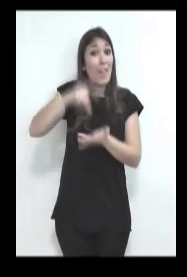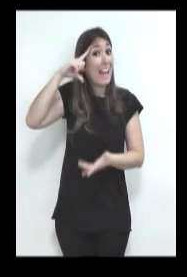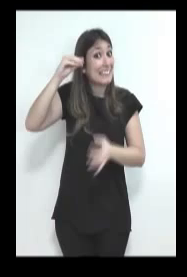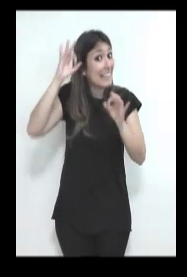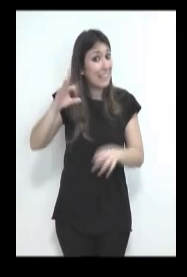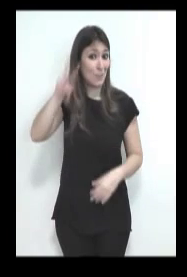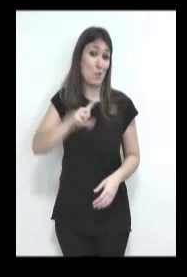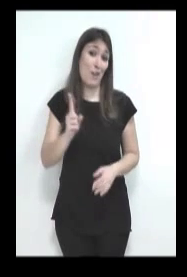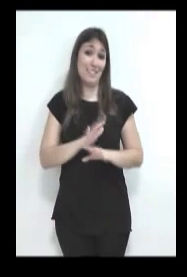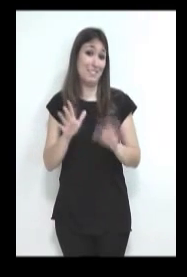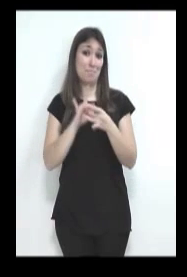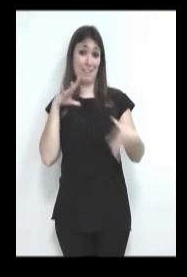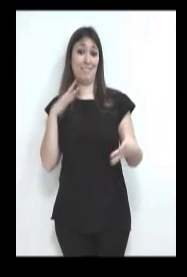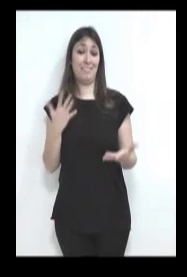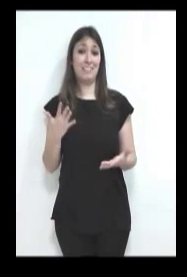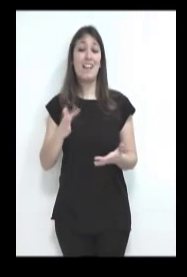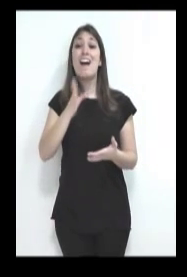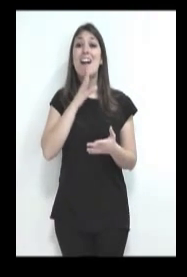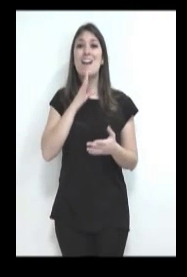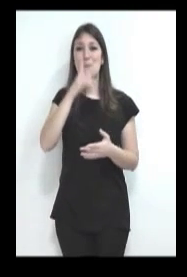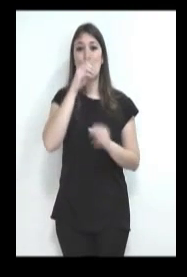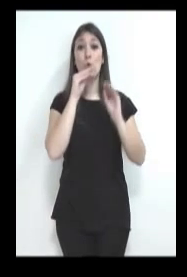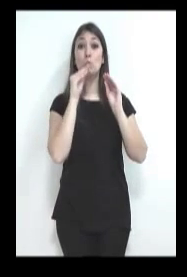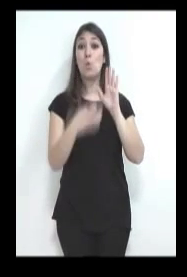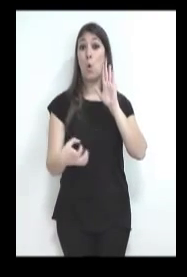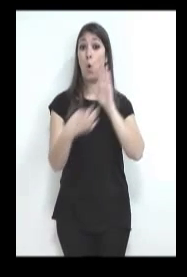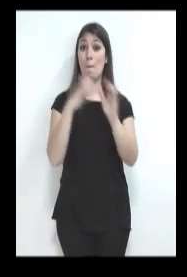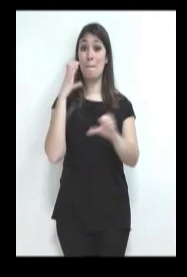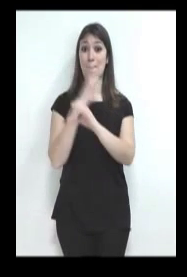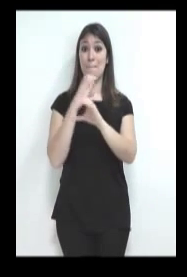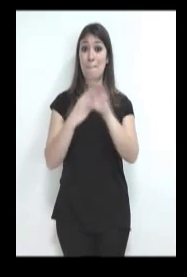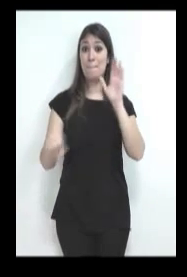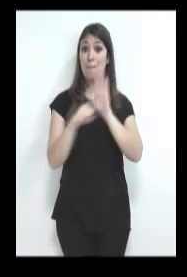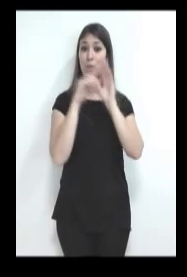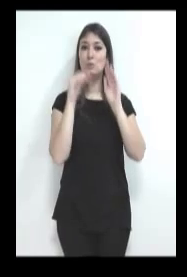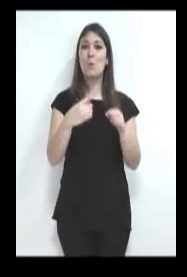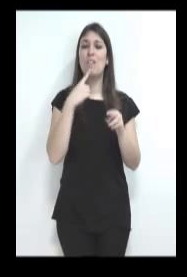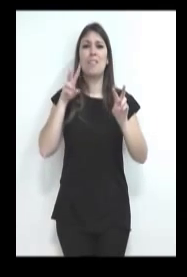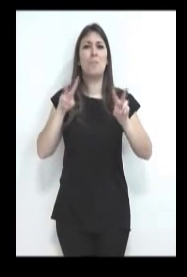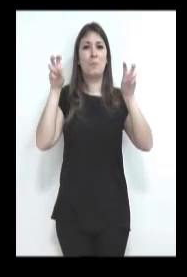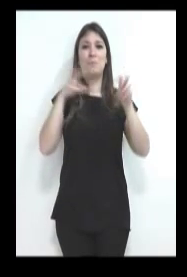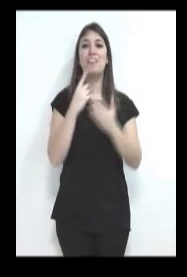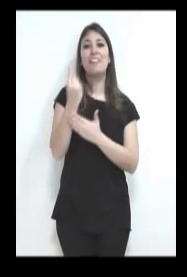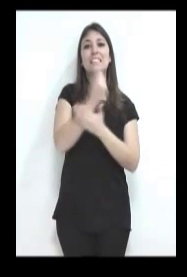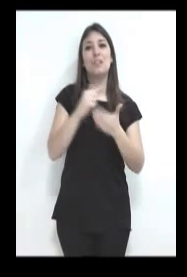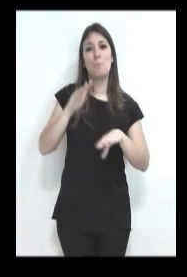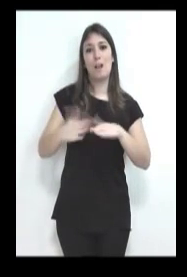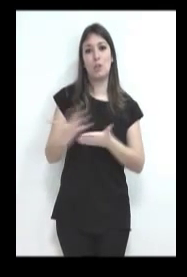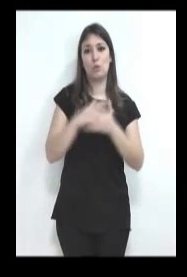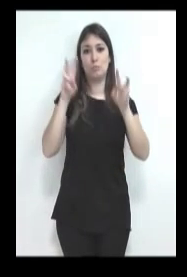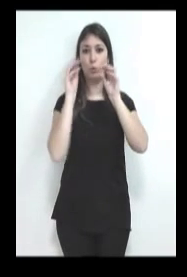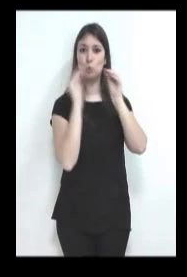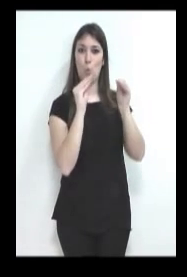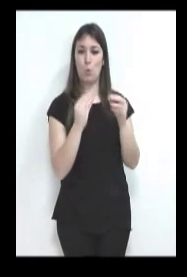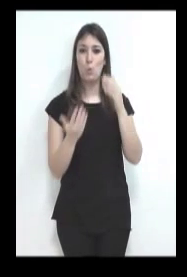inteligente, ¿no? Yo leía el encabezado de vuestro logo y ponía destacado el diseño para todos. Yo entiendo que si